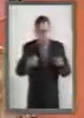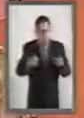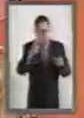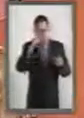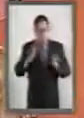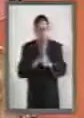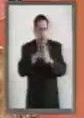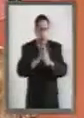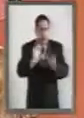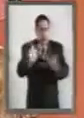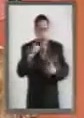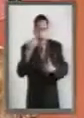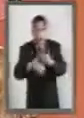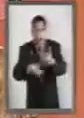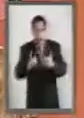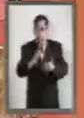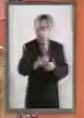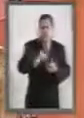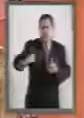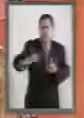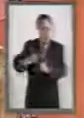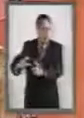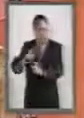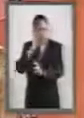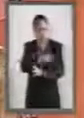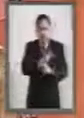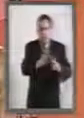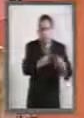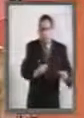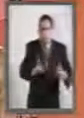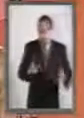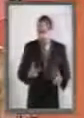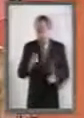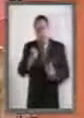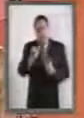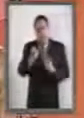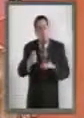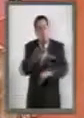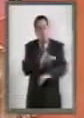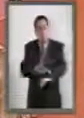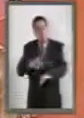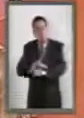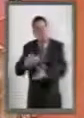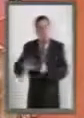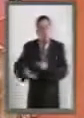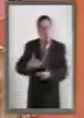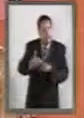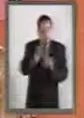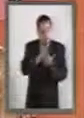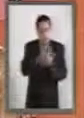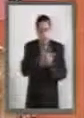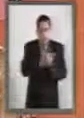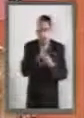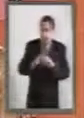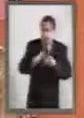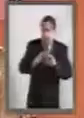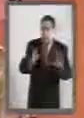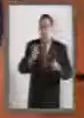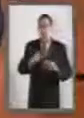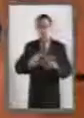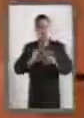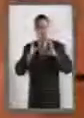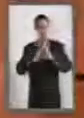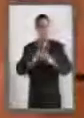para pacificar a un territorio o una zona de nuestro país. Ese procedimiento también establece la posibilidad de que el Congreso de la